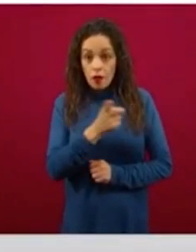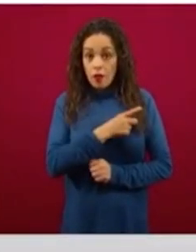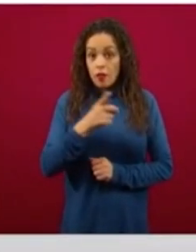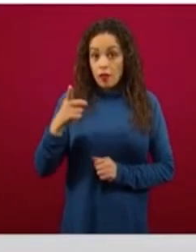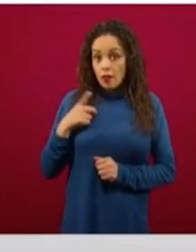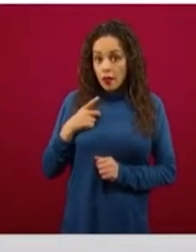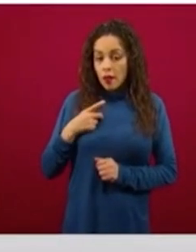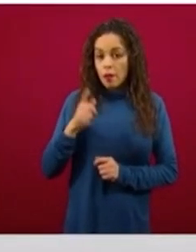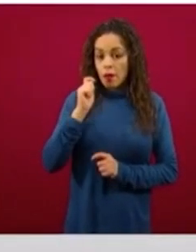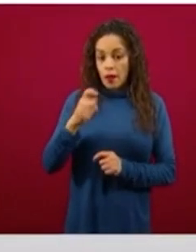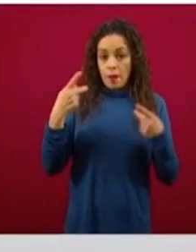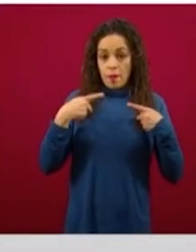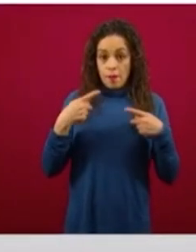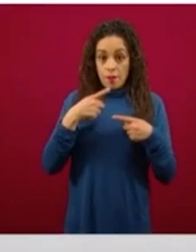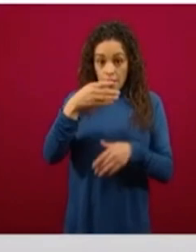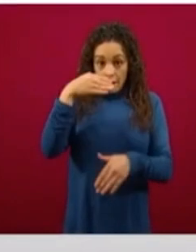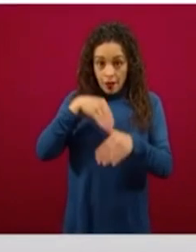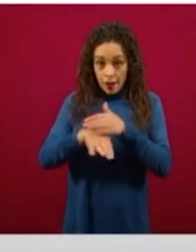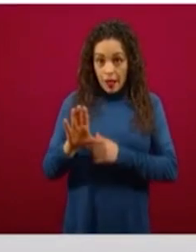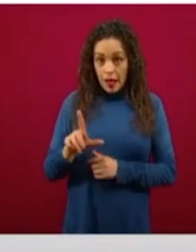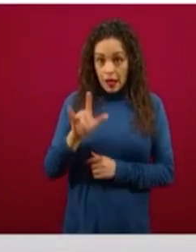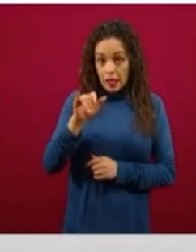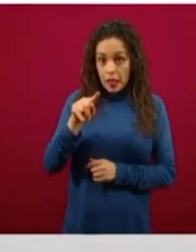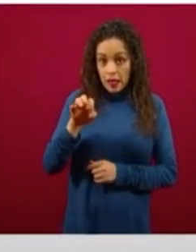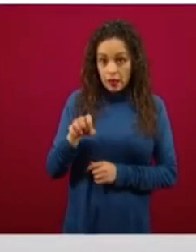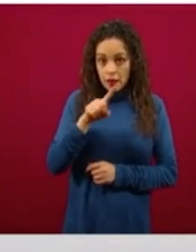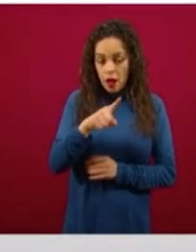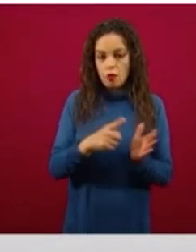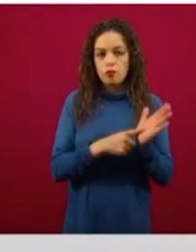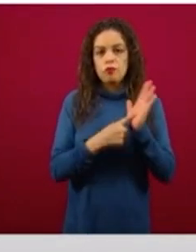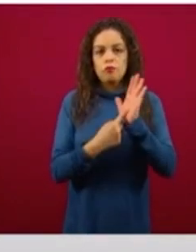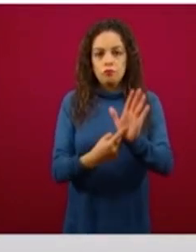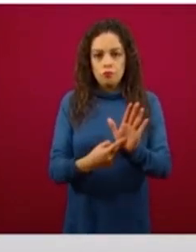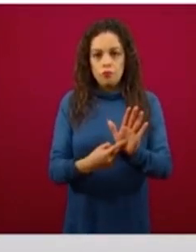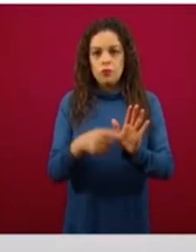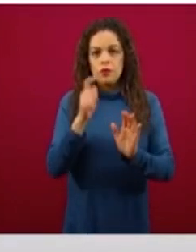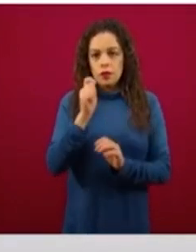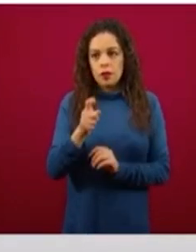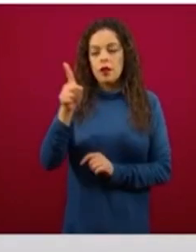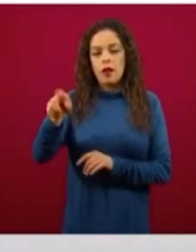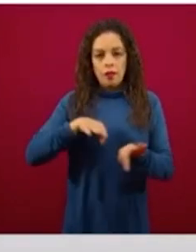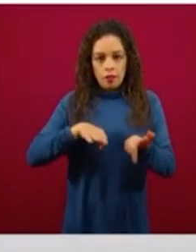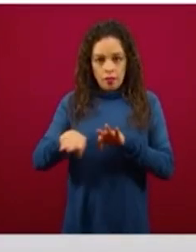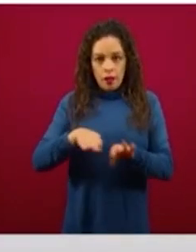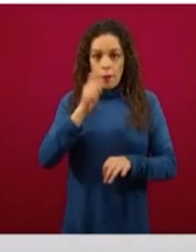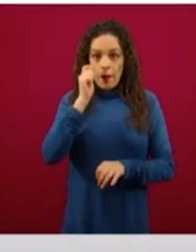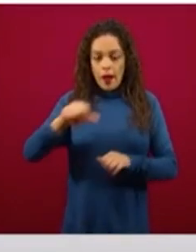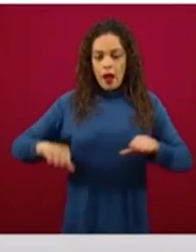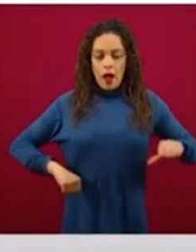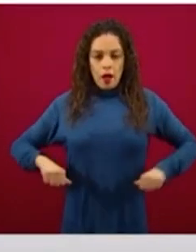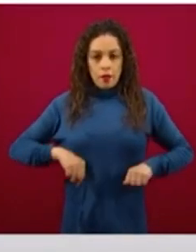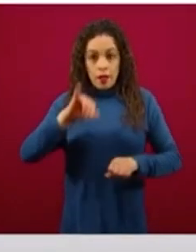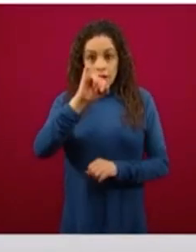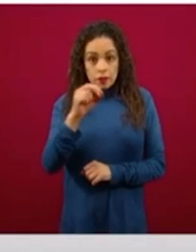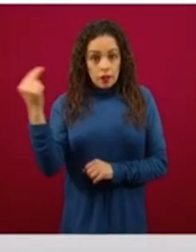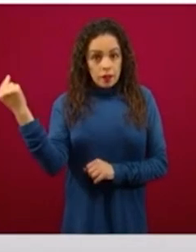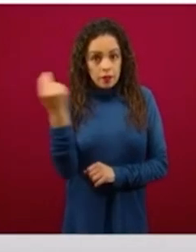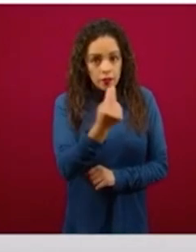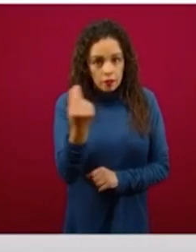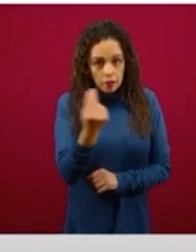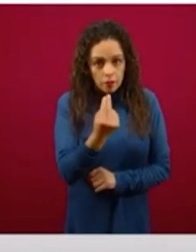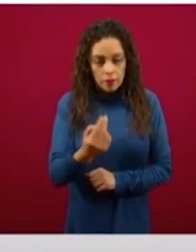clientes que lleguen a estos hoteles demuestren que trabajan para una actividad esencial y que su